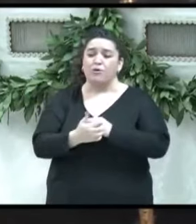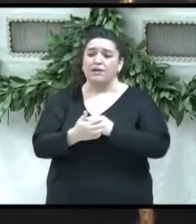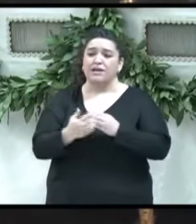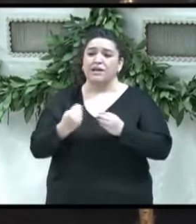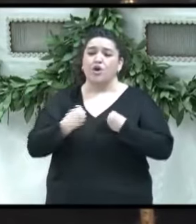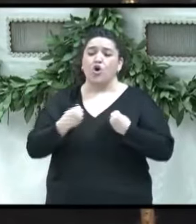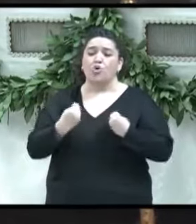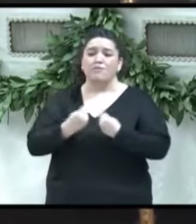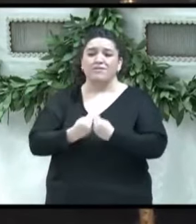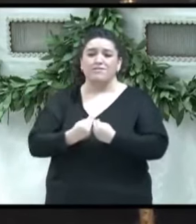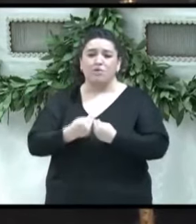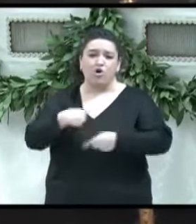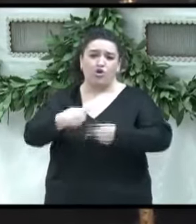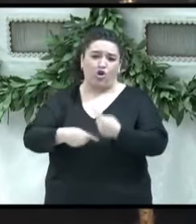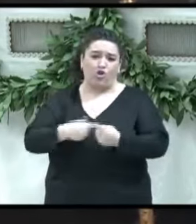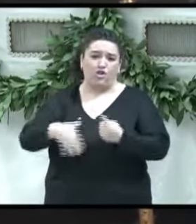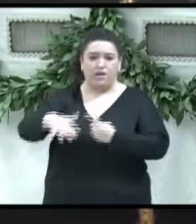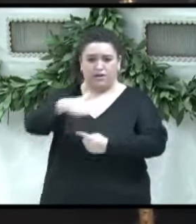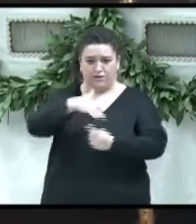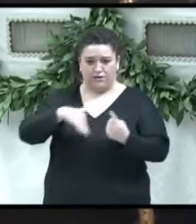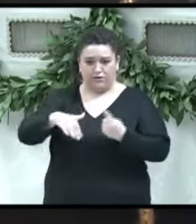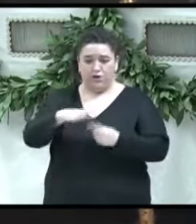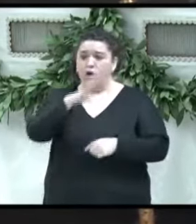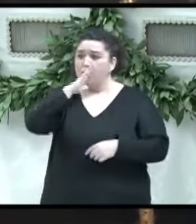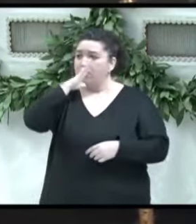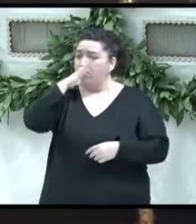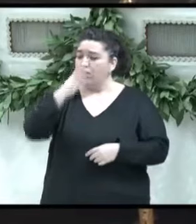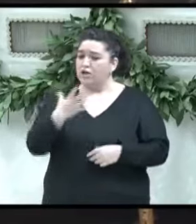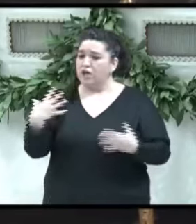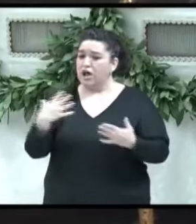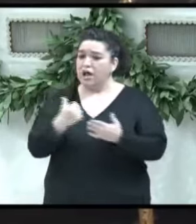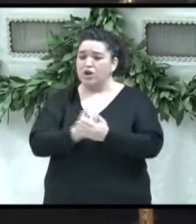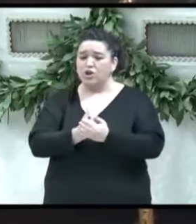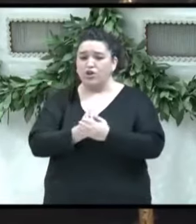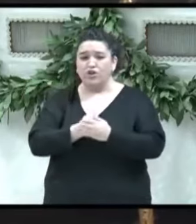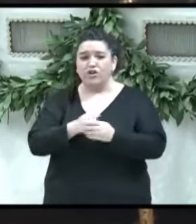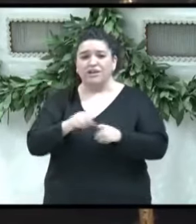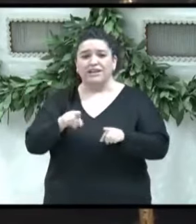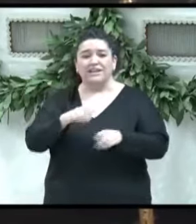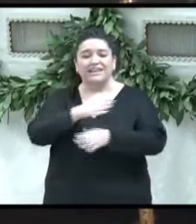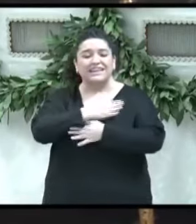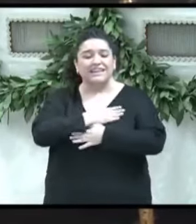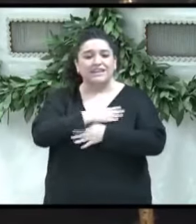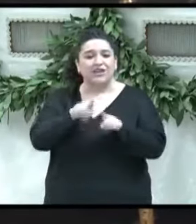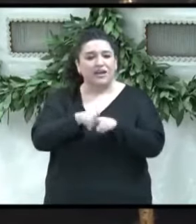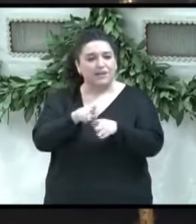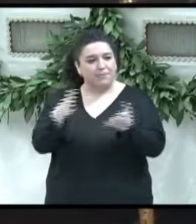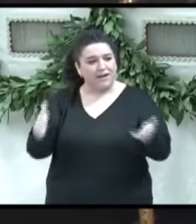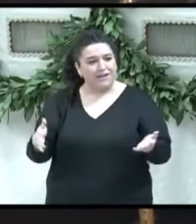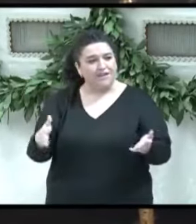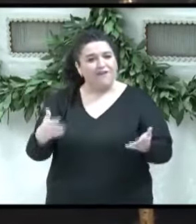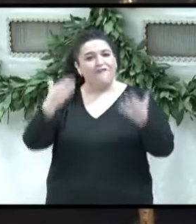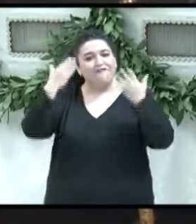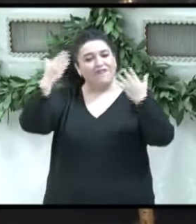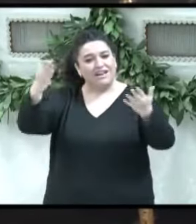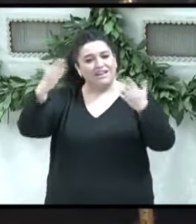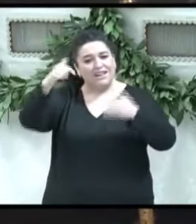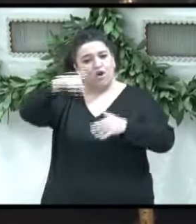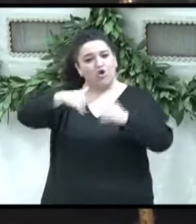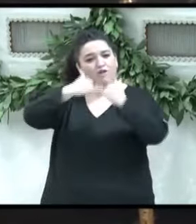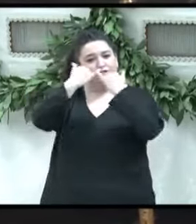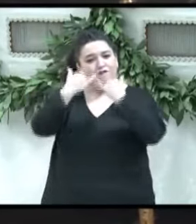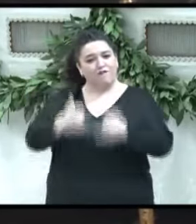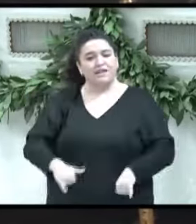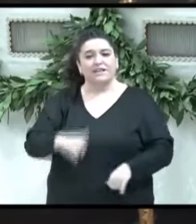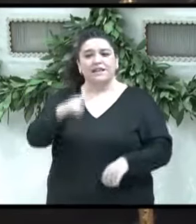cada día por tanto a todos queridos hermanos felicidades en esta fiesta de los